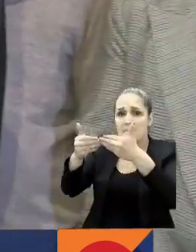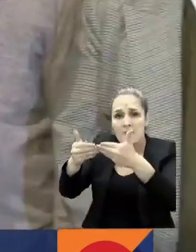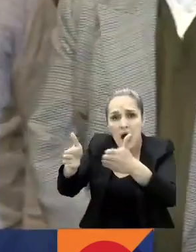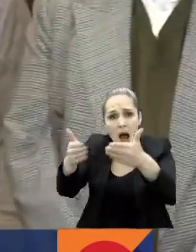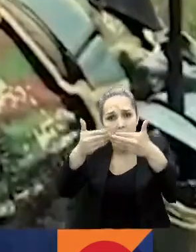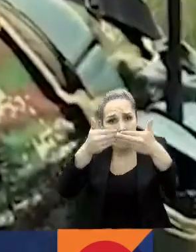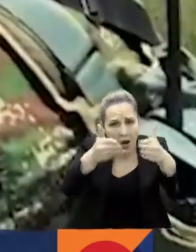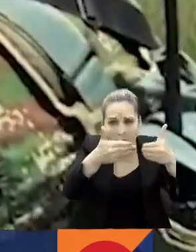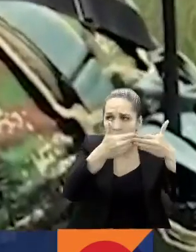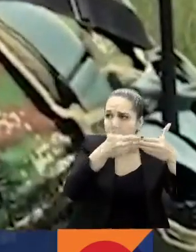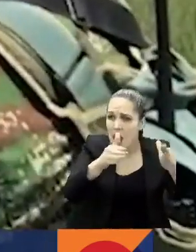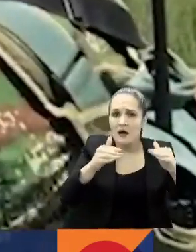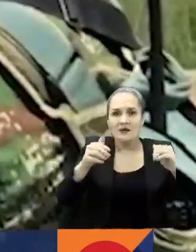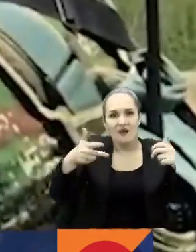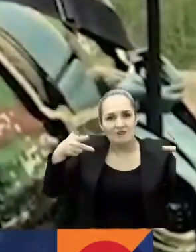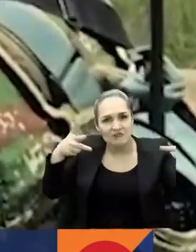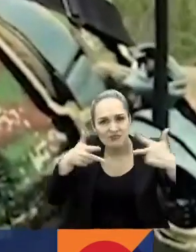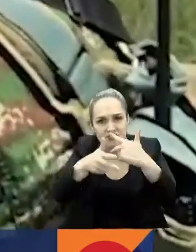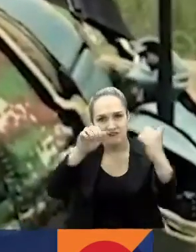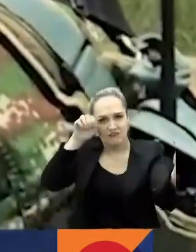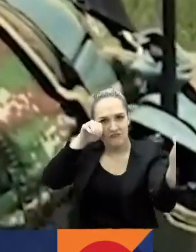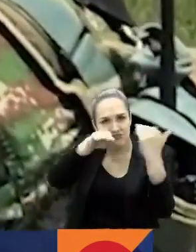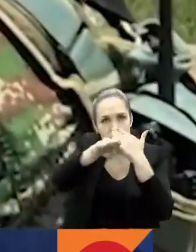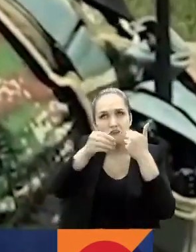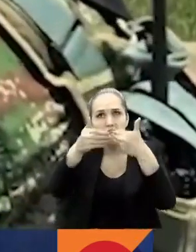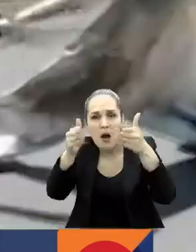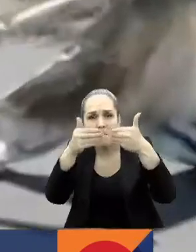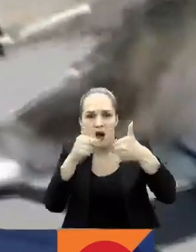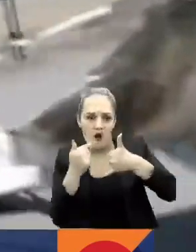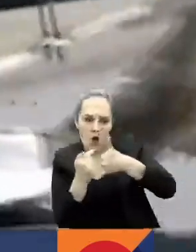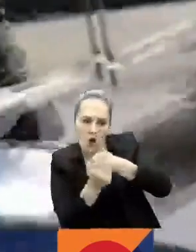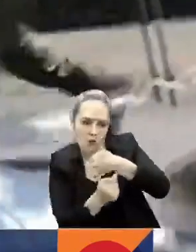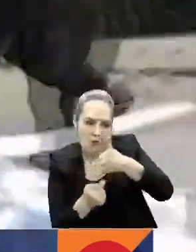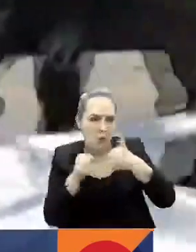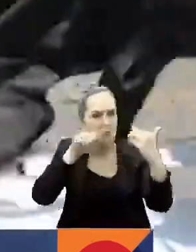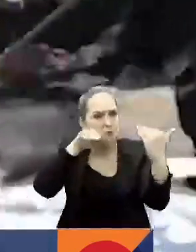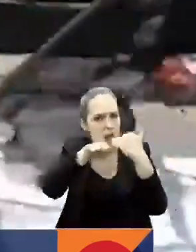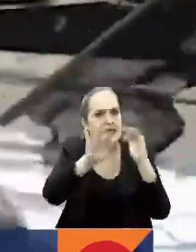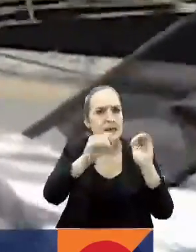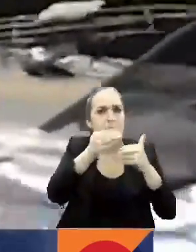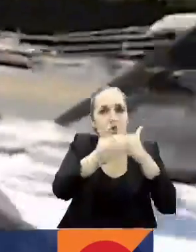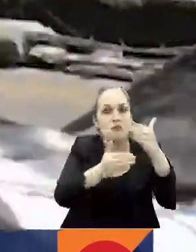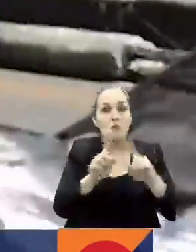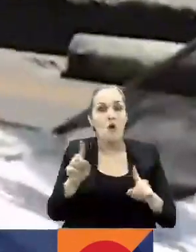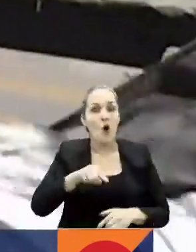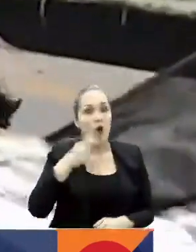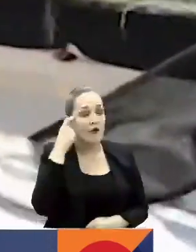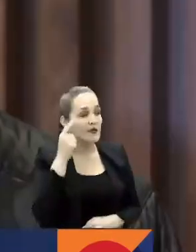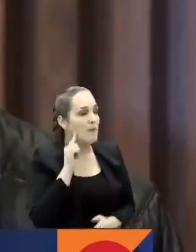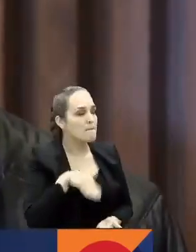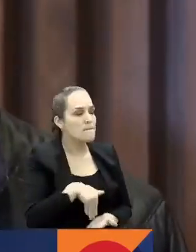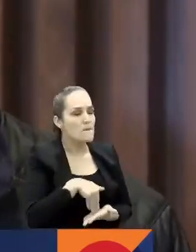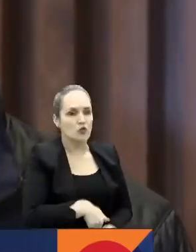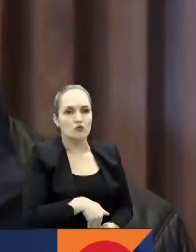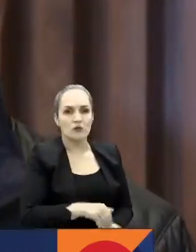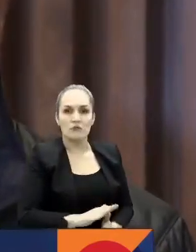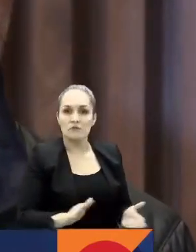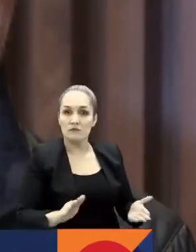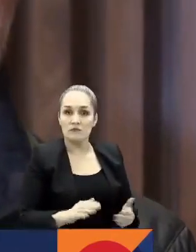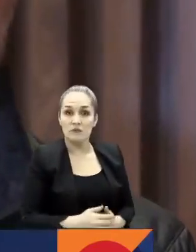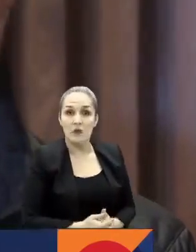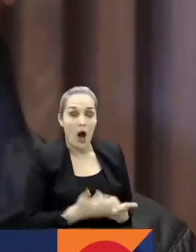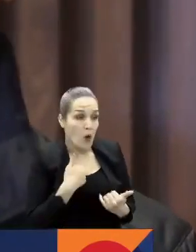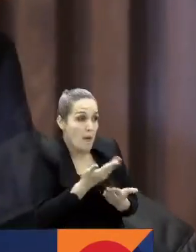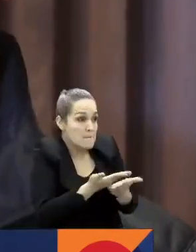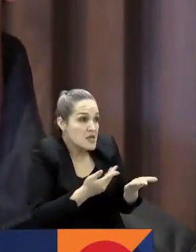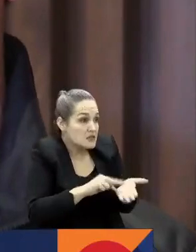vías nacionales y habla de que se continuará con la reapertura gradual de vías, el gobierno mantiene una postura clara. Sin pedir imposibles,